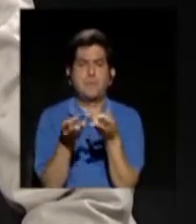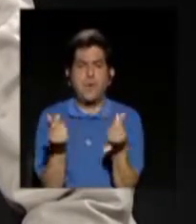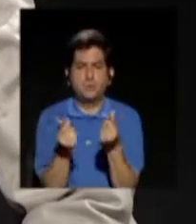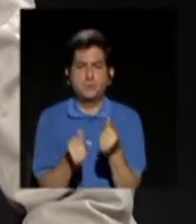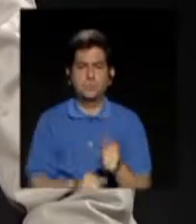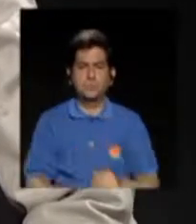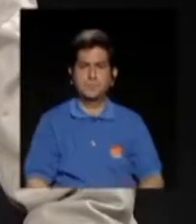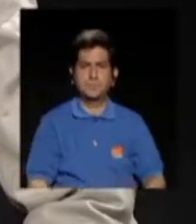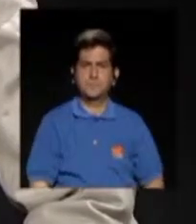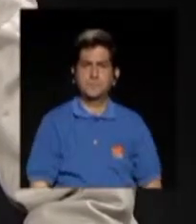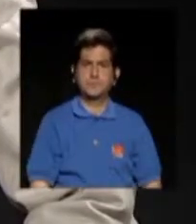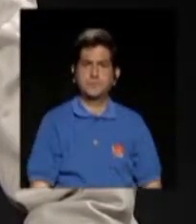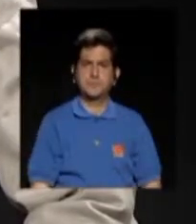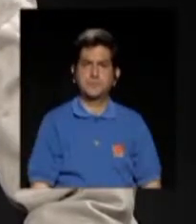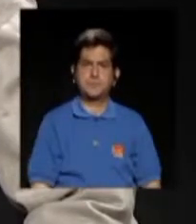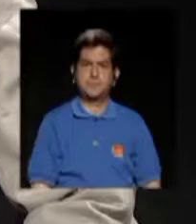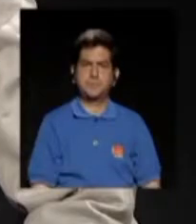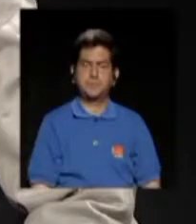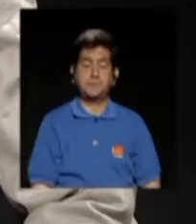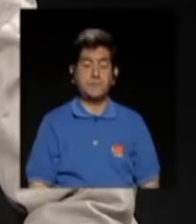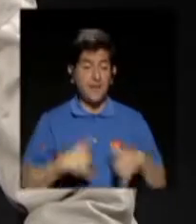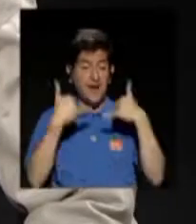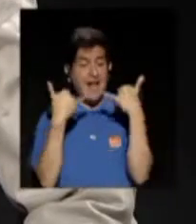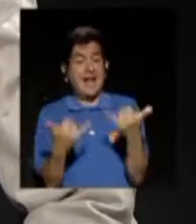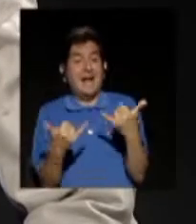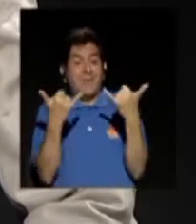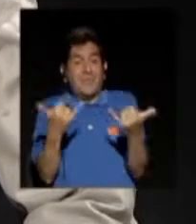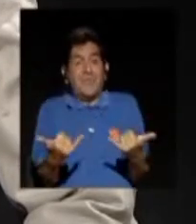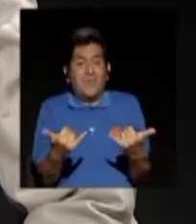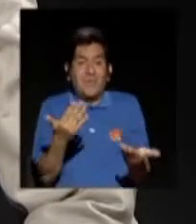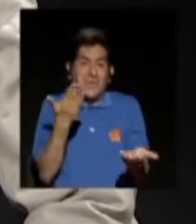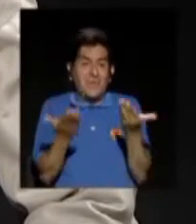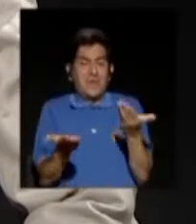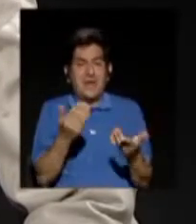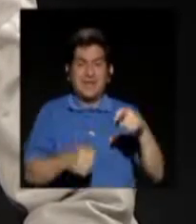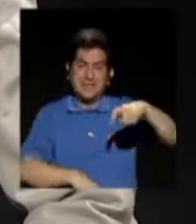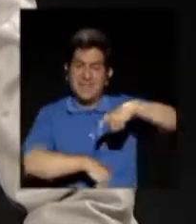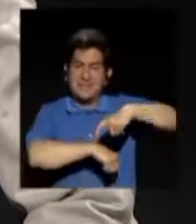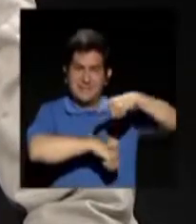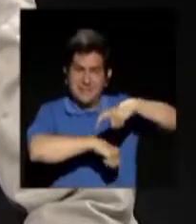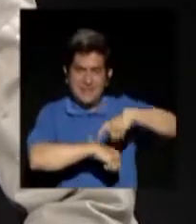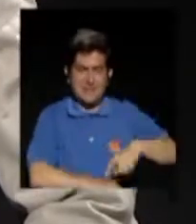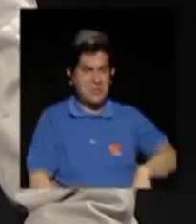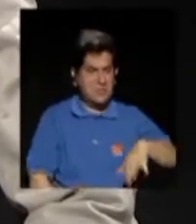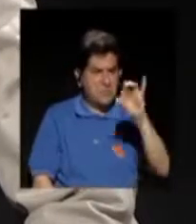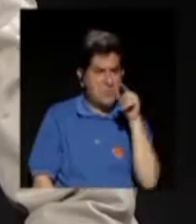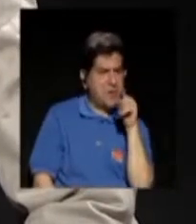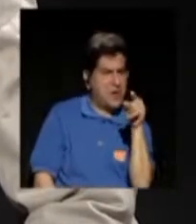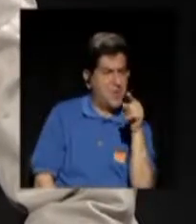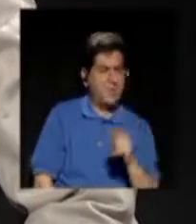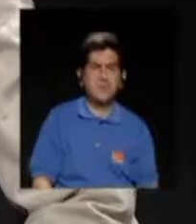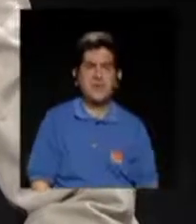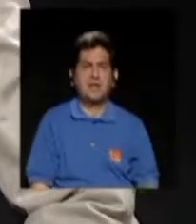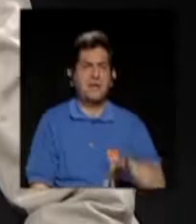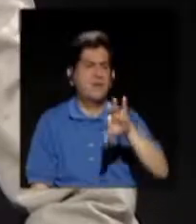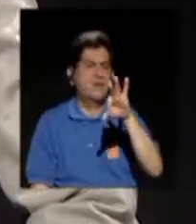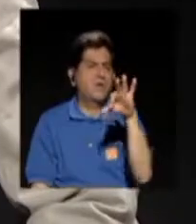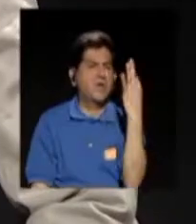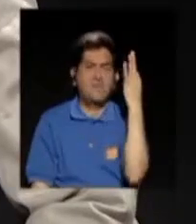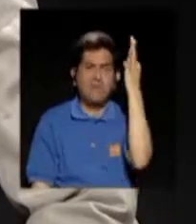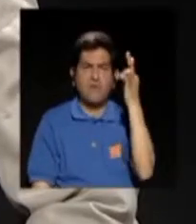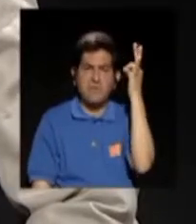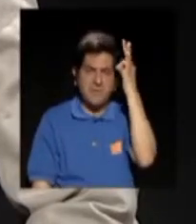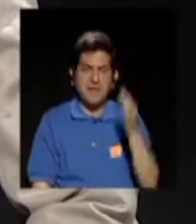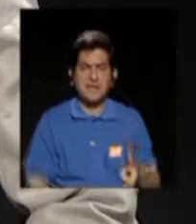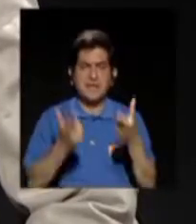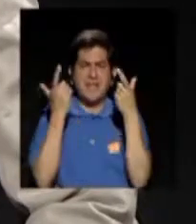productividad. Esto es lo que ahora, digamos, en nuestros tiempos lo encontramos bajo la forma de la teoría del